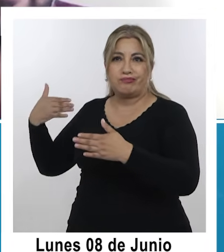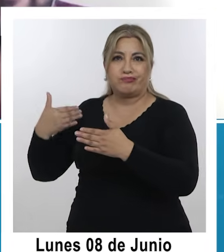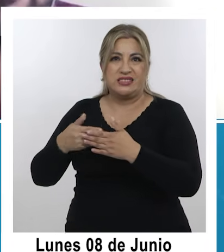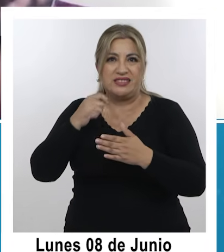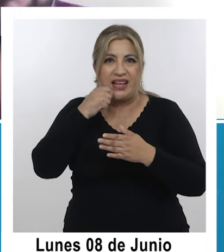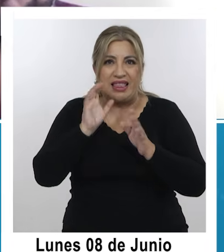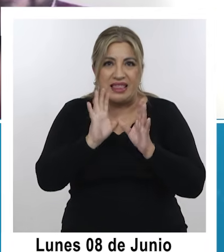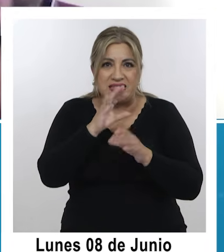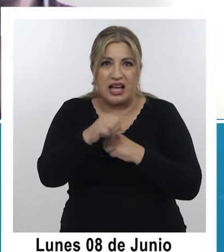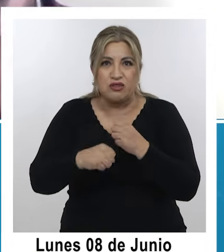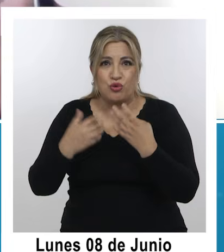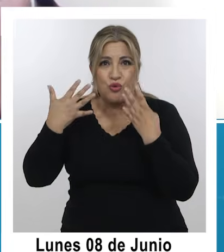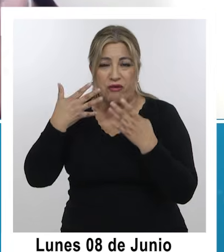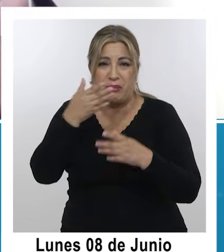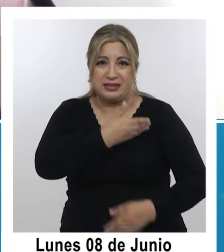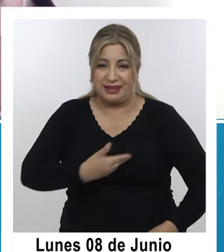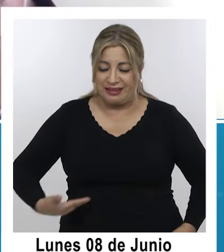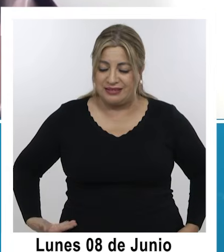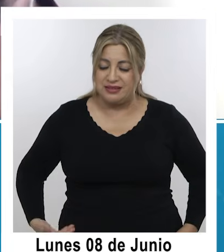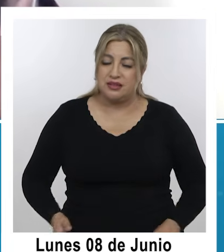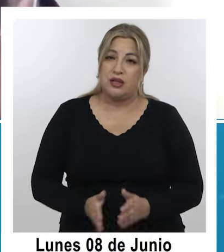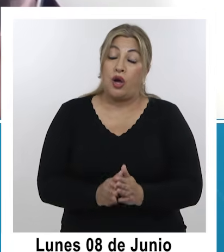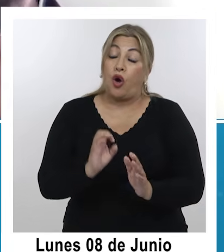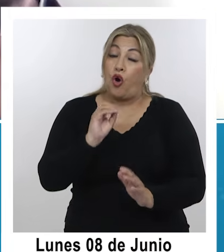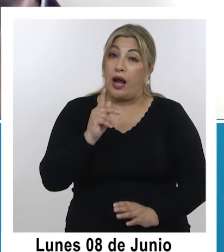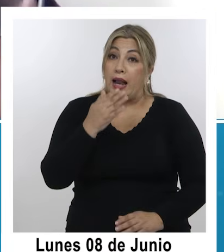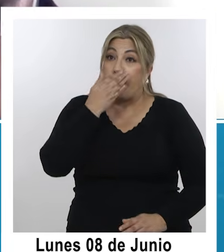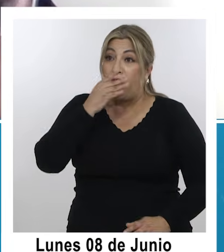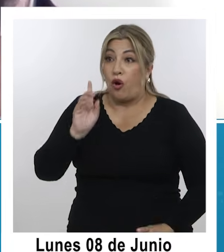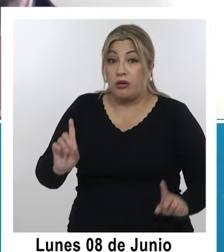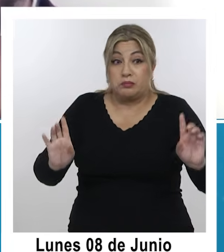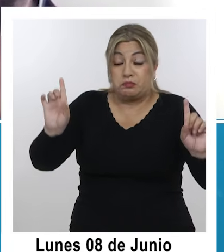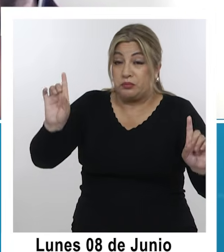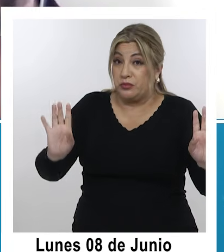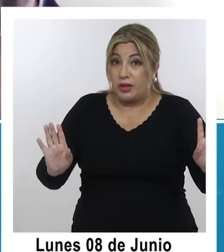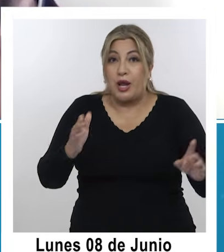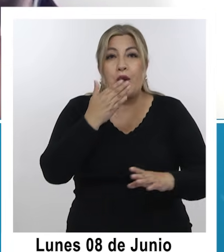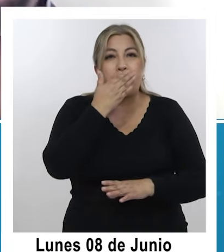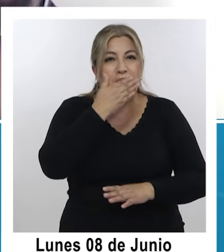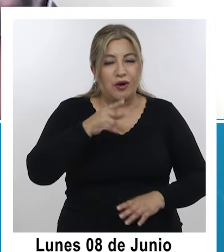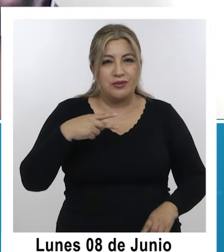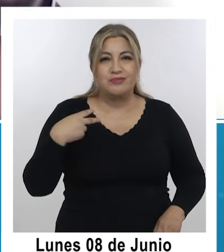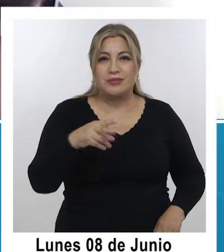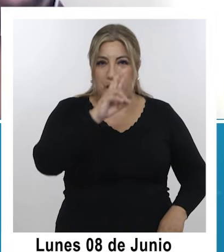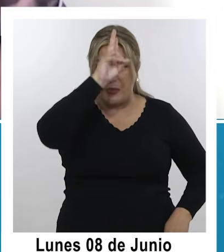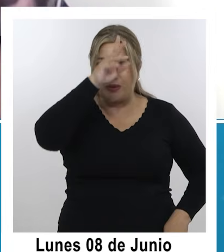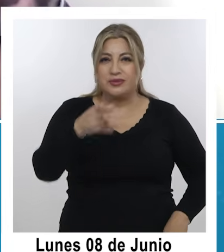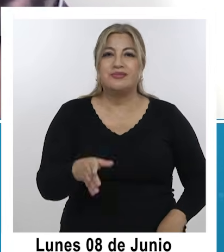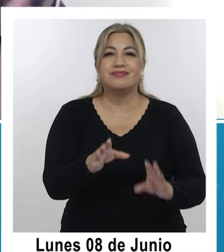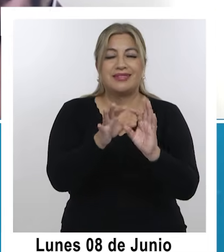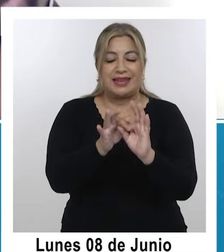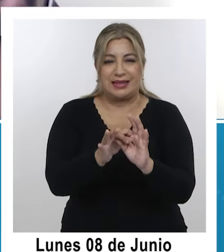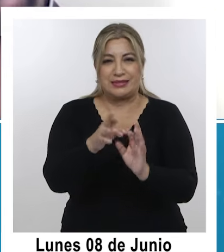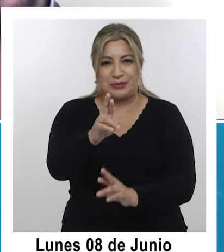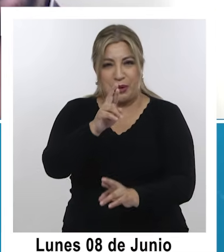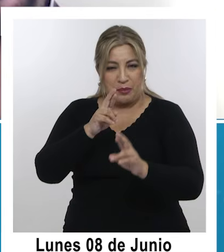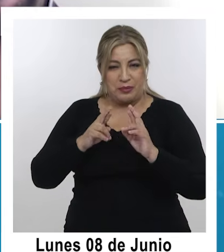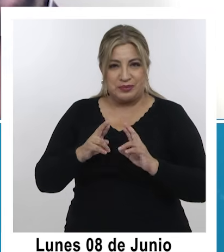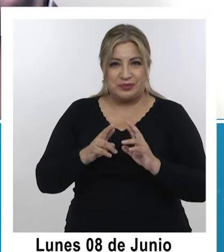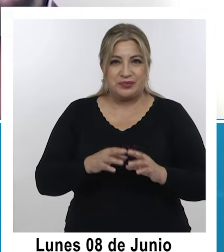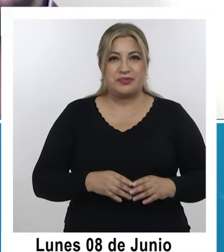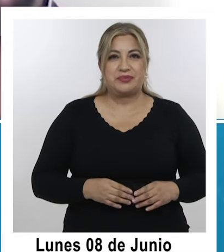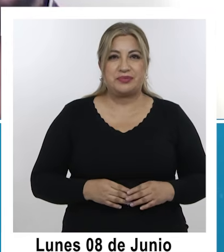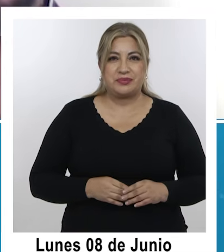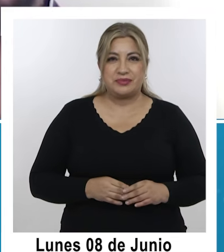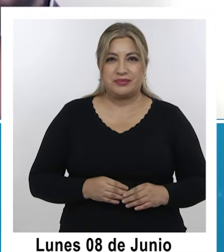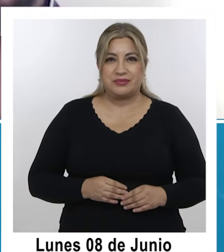años. Ok. Esperemos que salga el mejor y que sea lo mejor también para todo el Perú. Gracias, Lili, por haber estado Eso con es lo que esperamos.